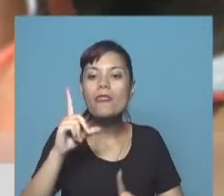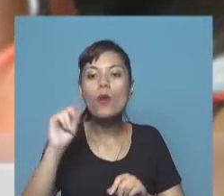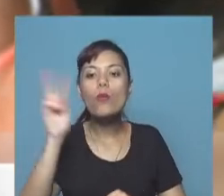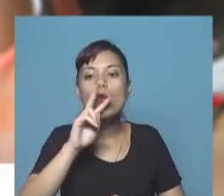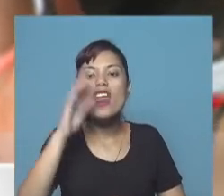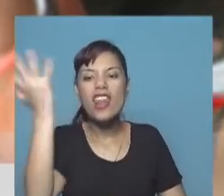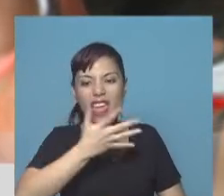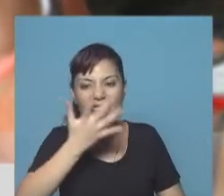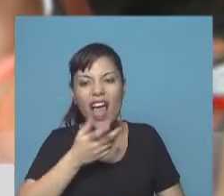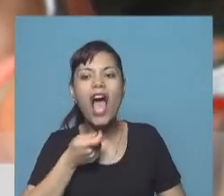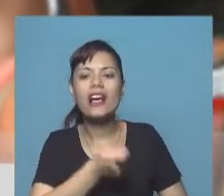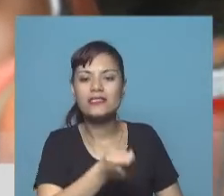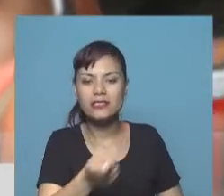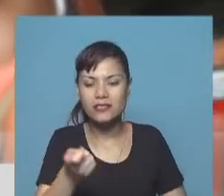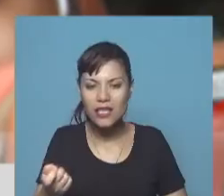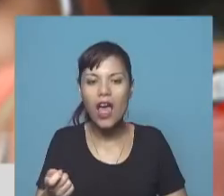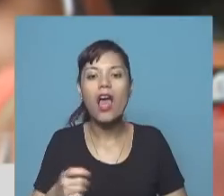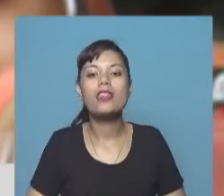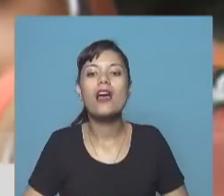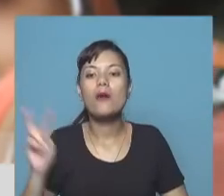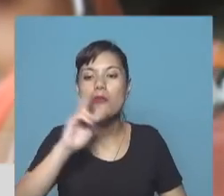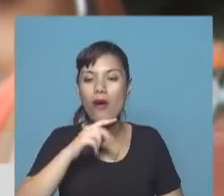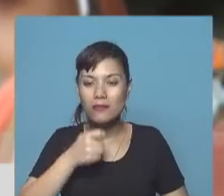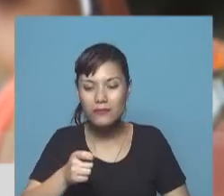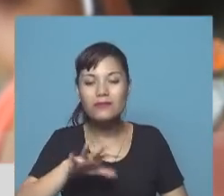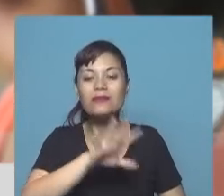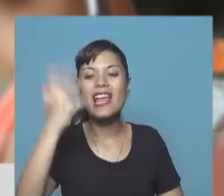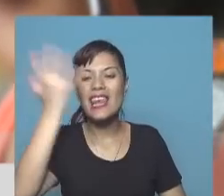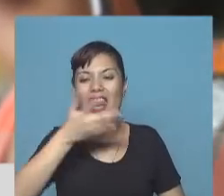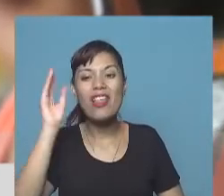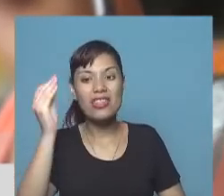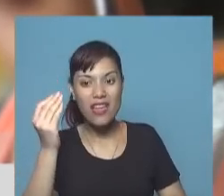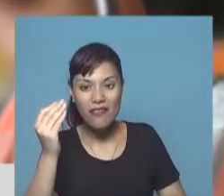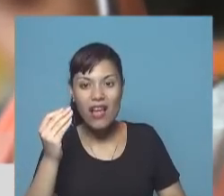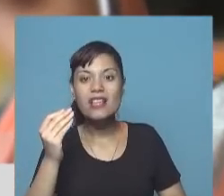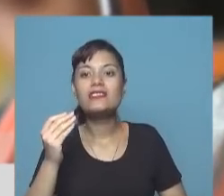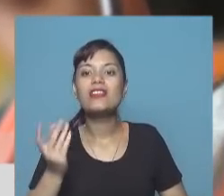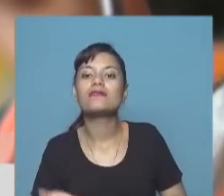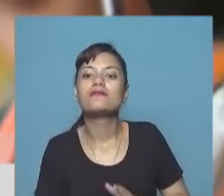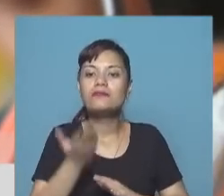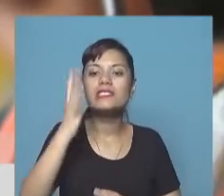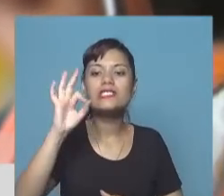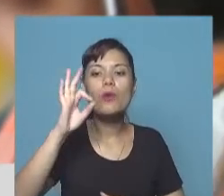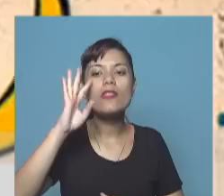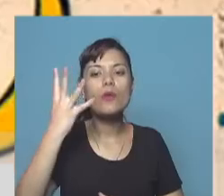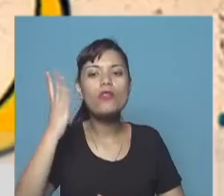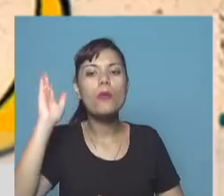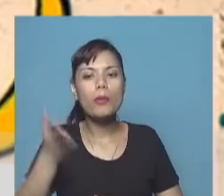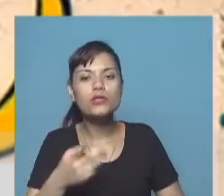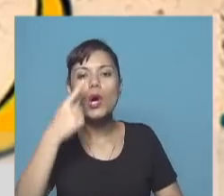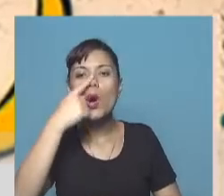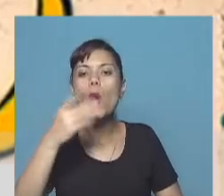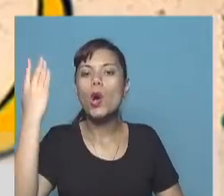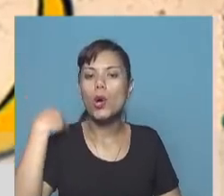mujeres negras asesinadas. Los femicidios en la población negra de Brasil se incrementaron un 54% en la